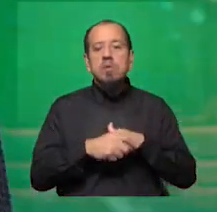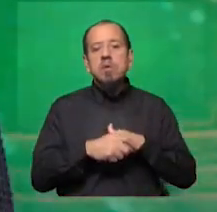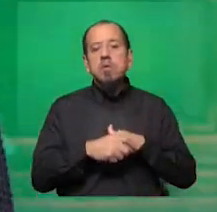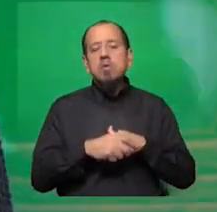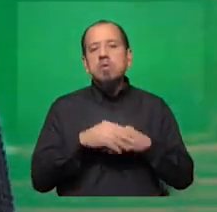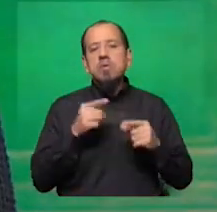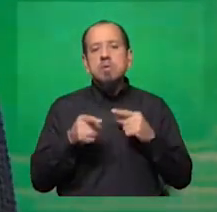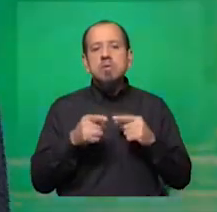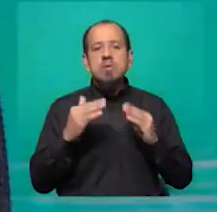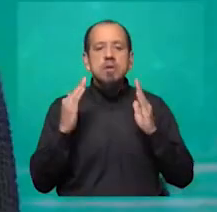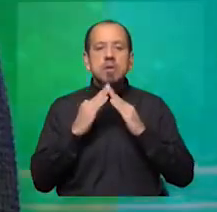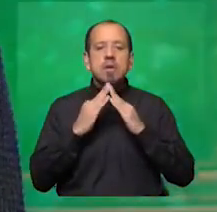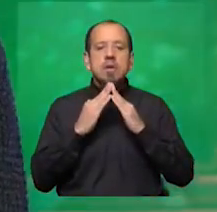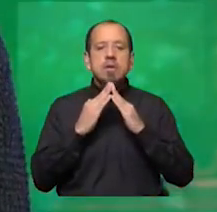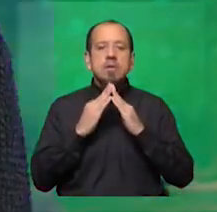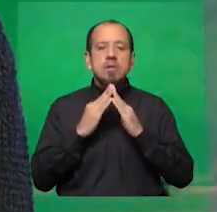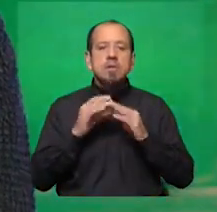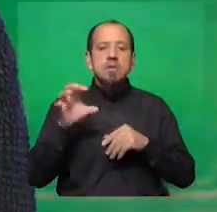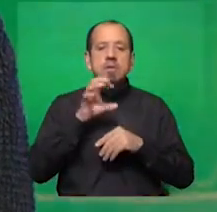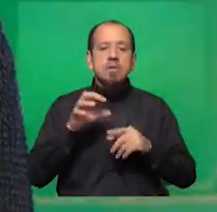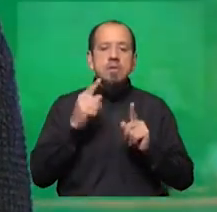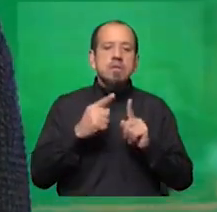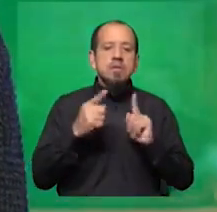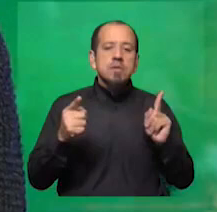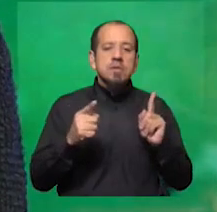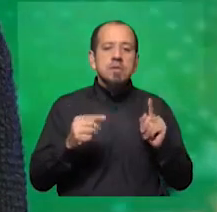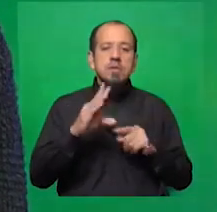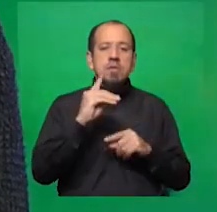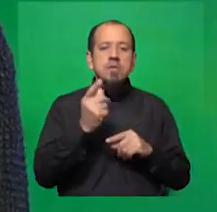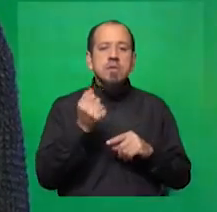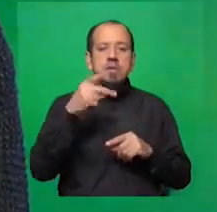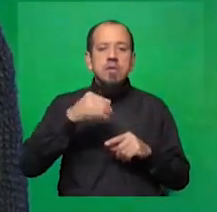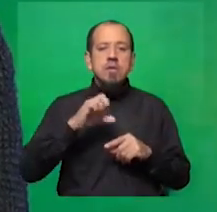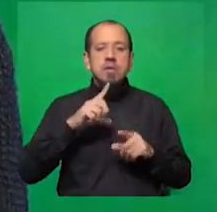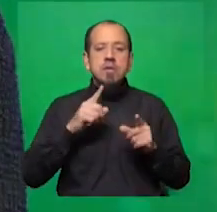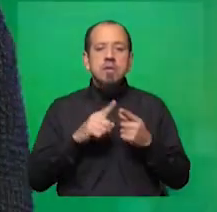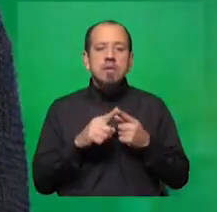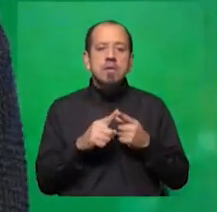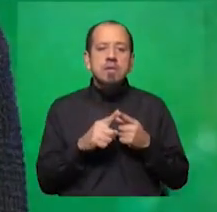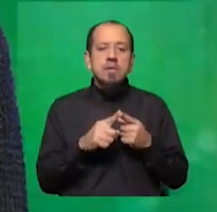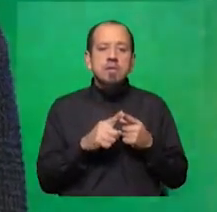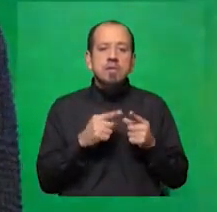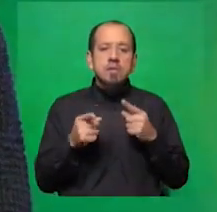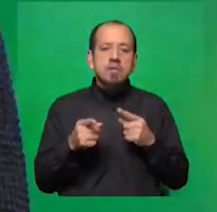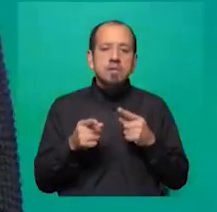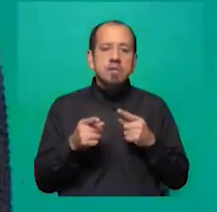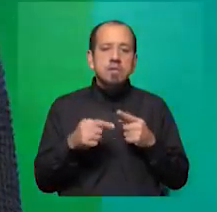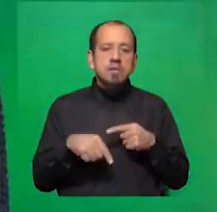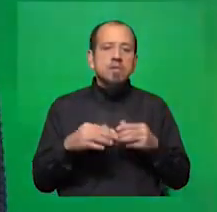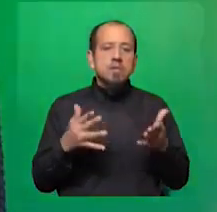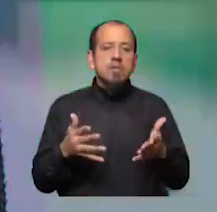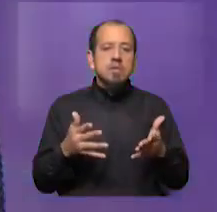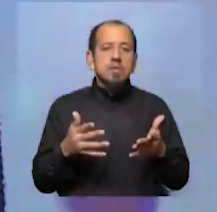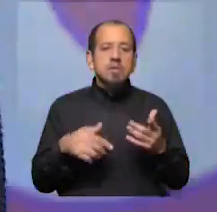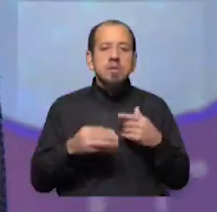juntábamos en la casa de un coleccionista en el cerrito de la Victoria que falleció el año pasado y este y Y con esa cosa de que